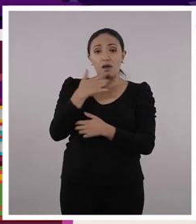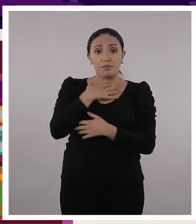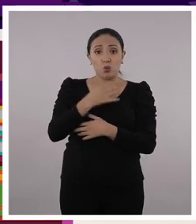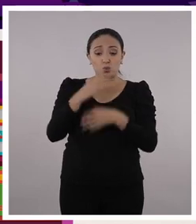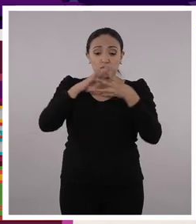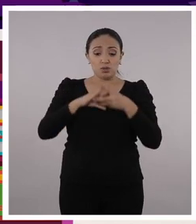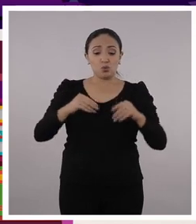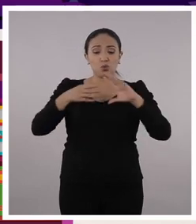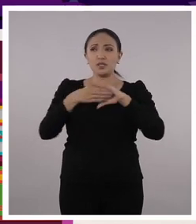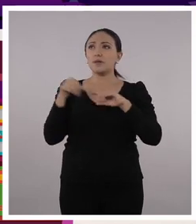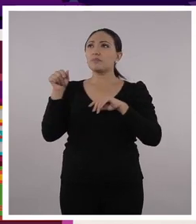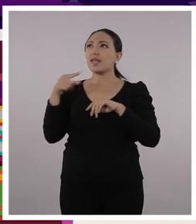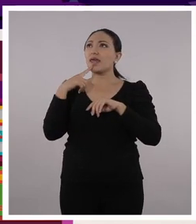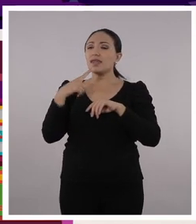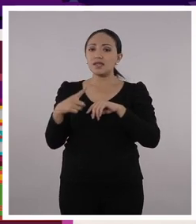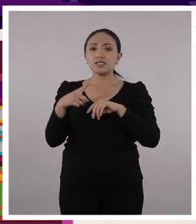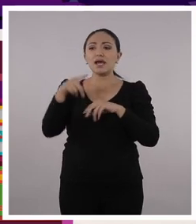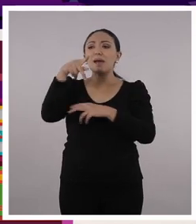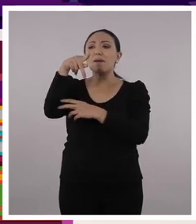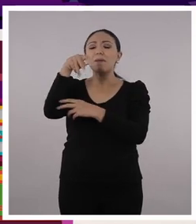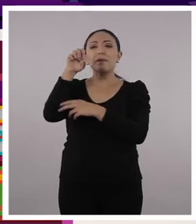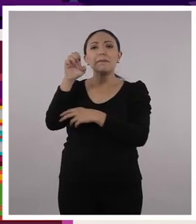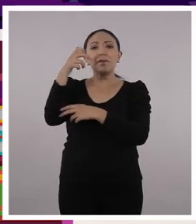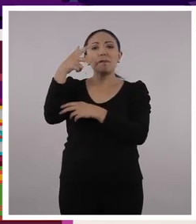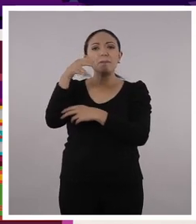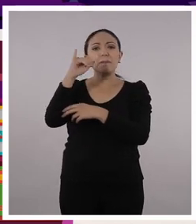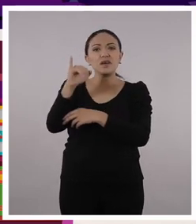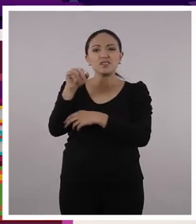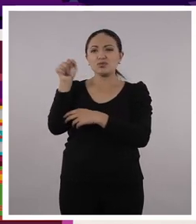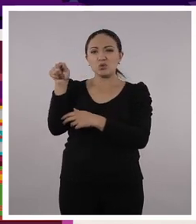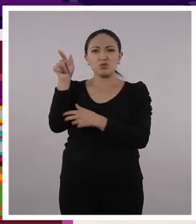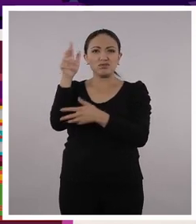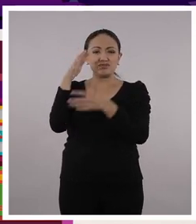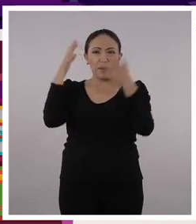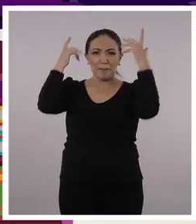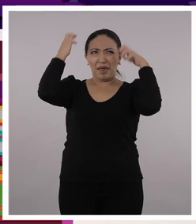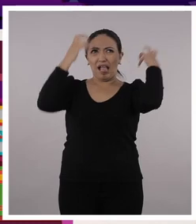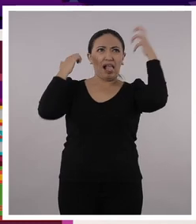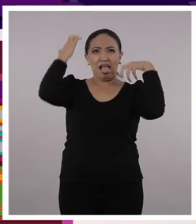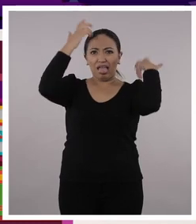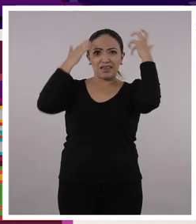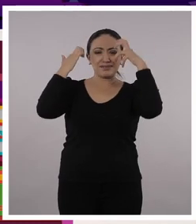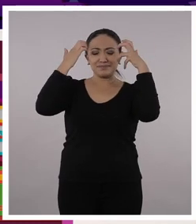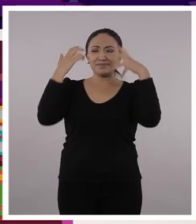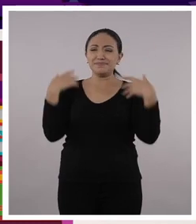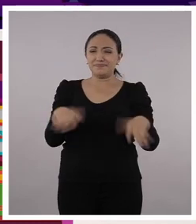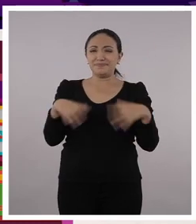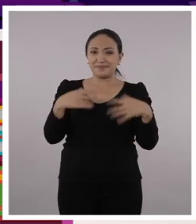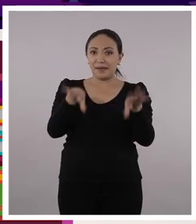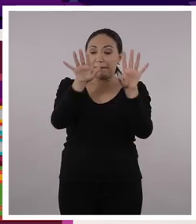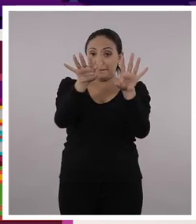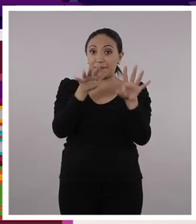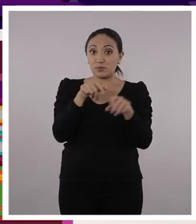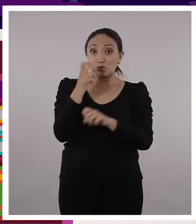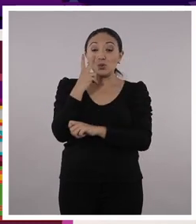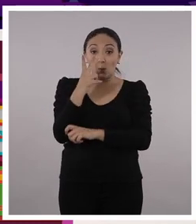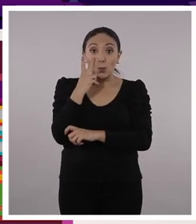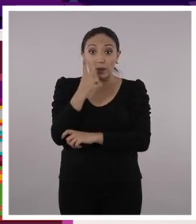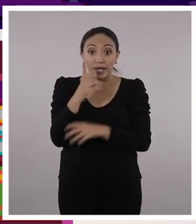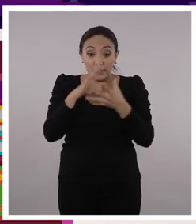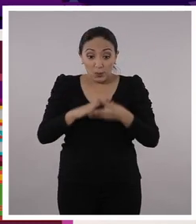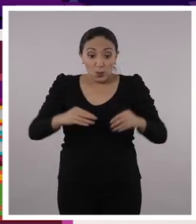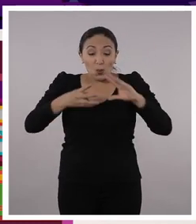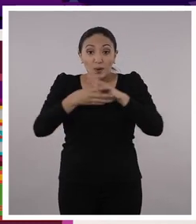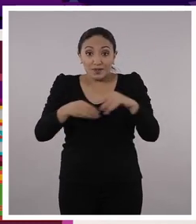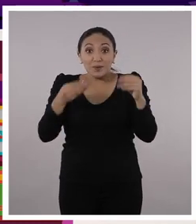mucho. Habla sobre Pechi y su desenredo y su enredo de pelos. Pero si ustedes la quieren escuchar